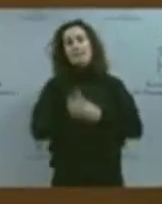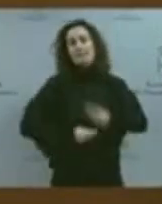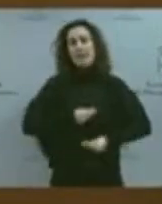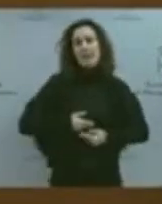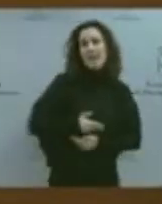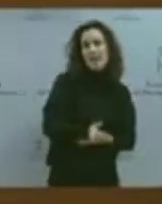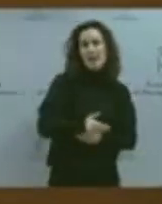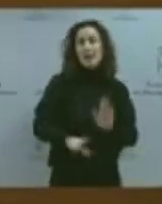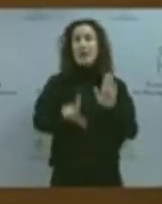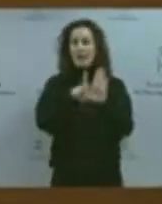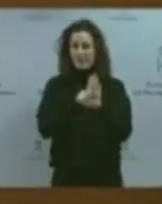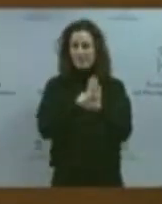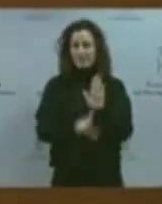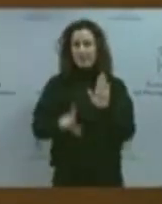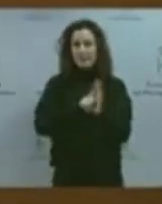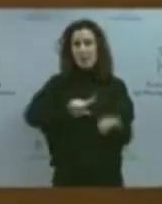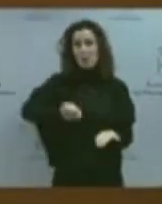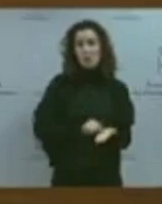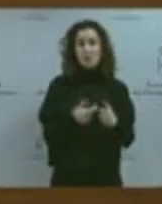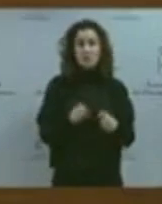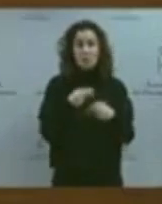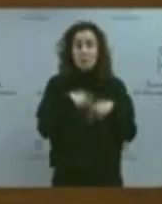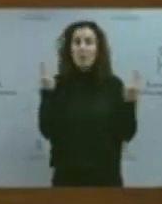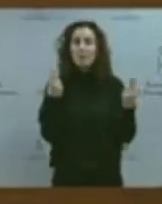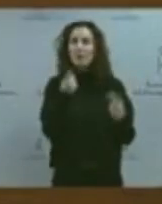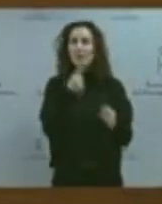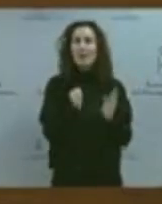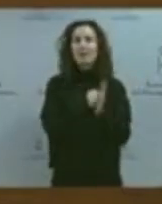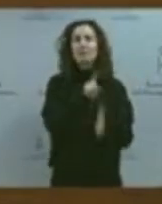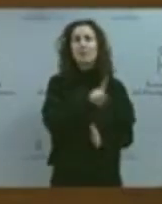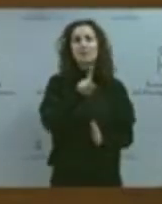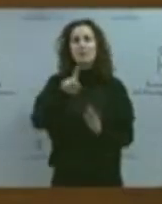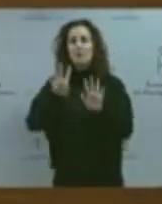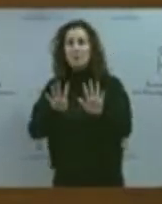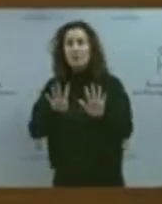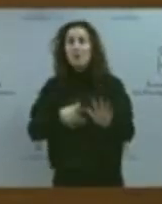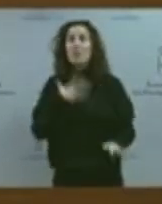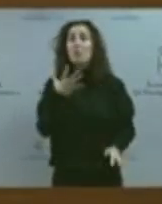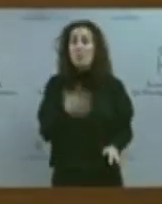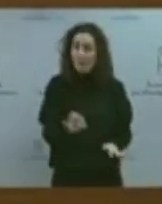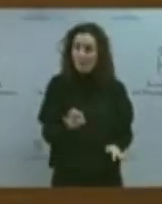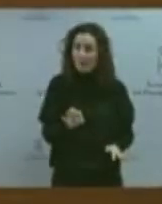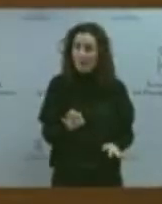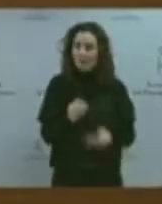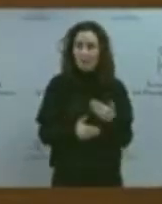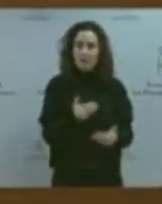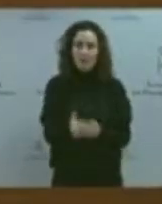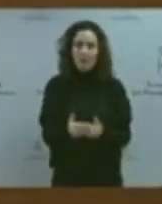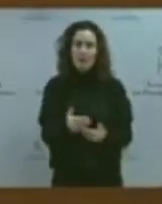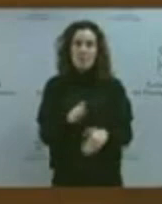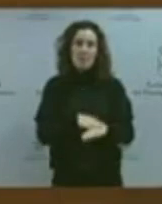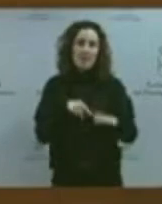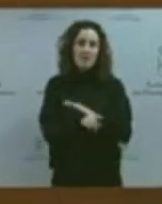sector público establece en el artículo 119 la posibilidad de hacer procedimientos con tramitación urgente. Y el artículo